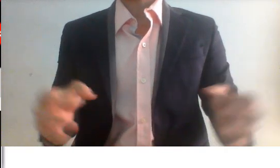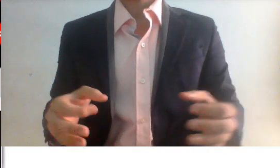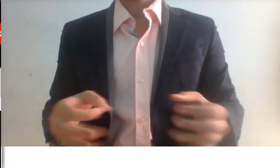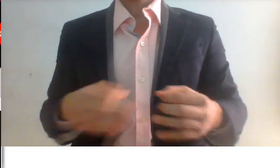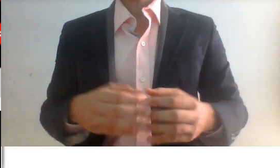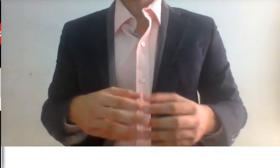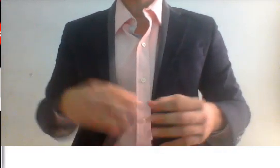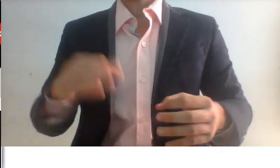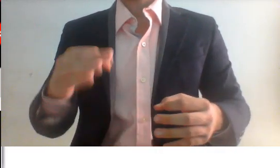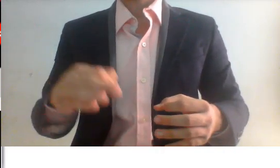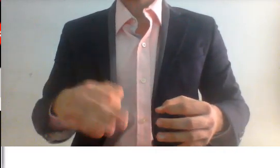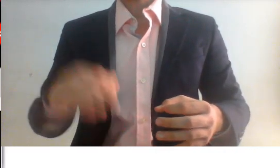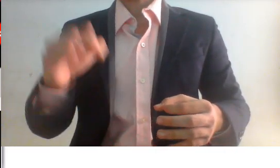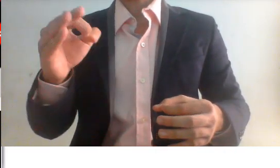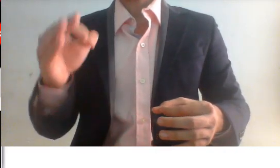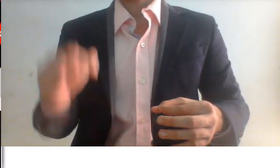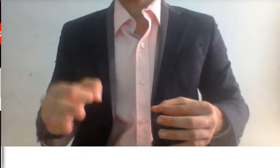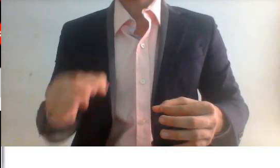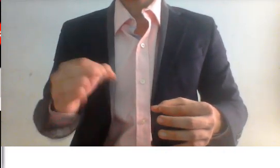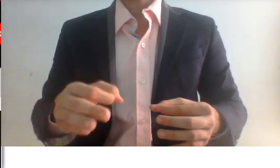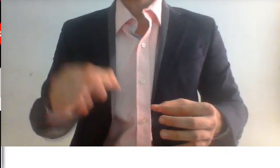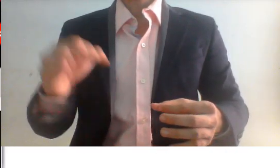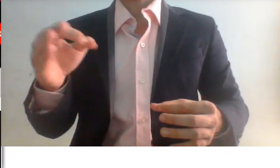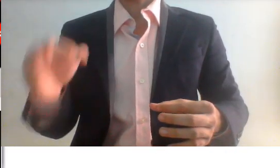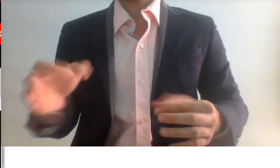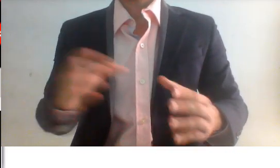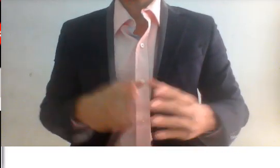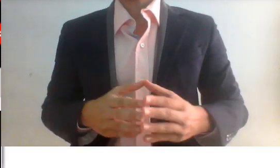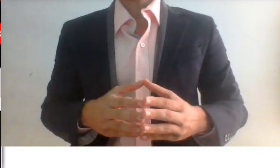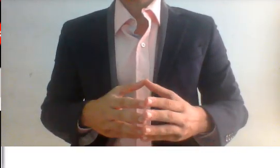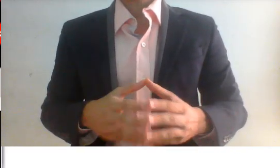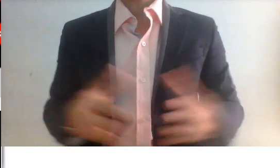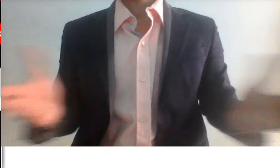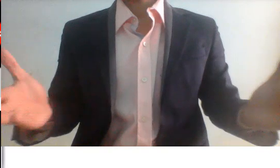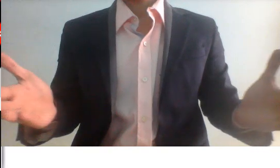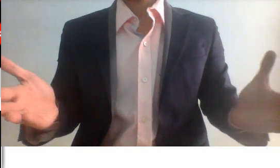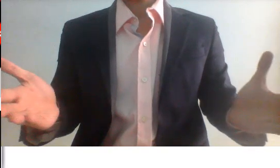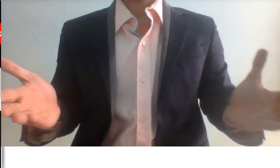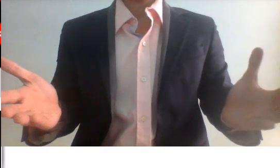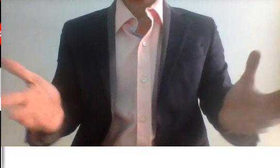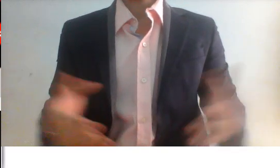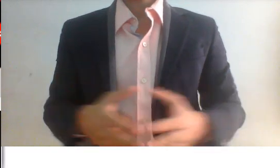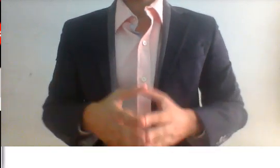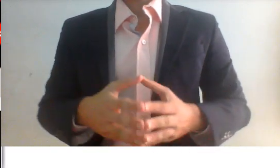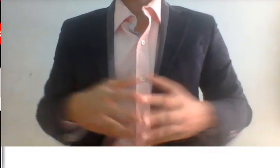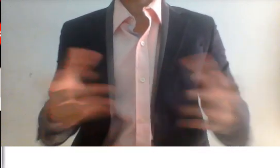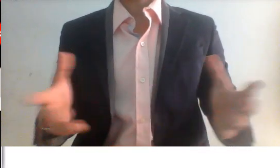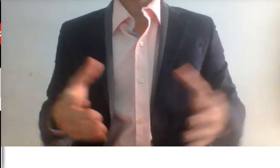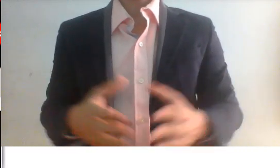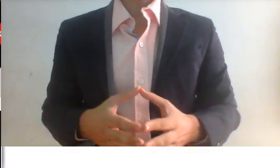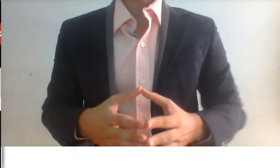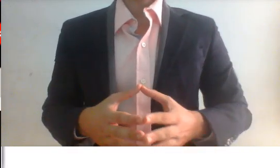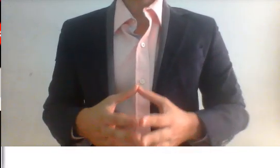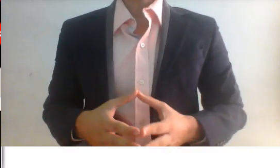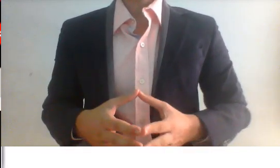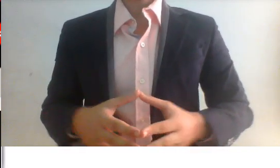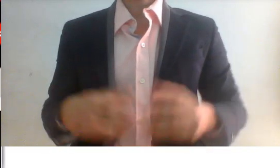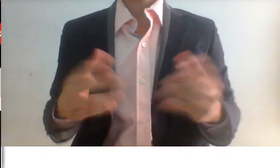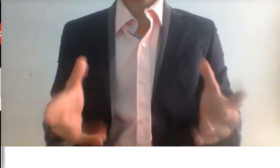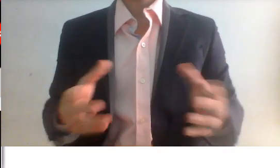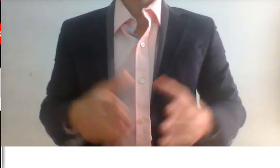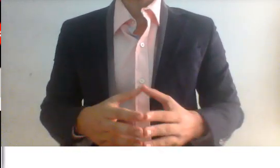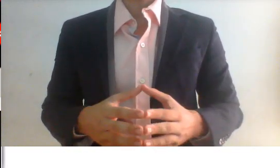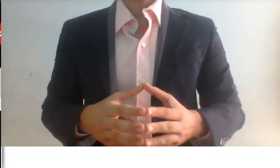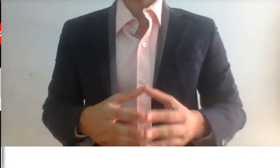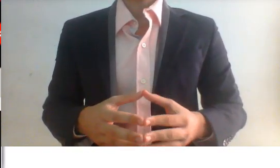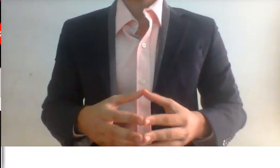a lo tarado, o mejor dicho, ya no va a ser manejado a lo inteligente con fines de destruir al pueblo. simple, ¿verdad? Entonces, bueno, realmente no me queda nada más que decir, más que si